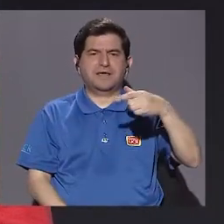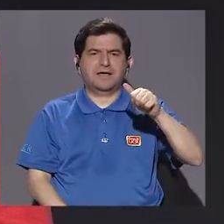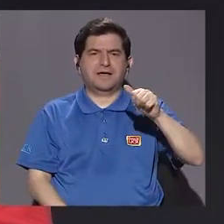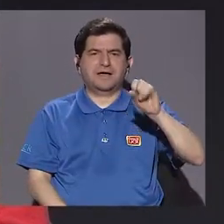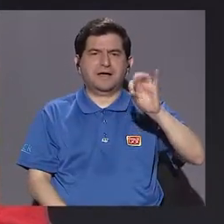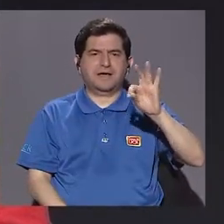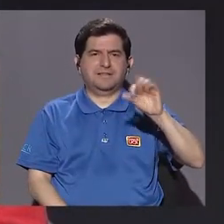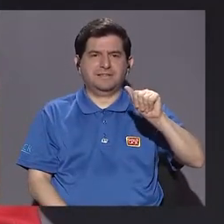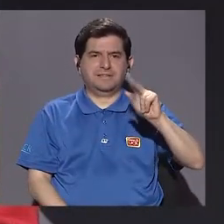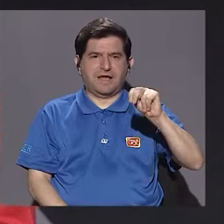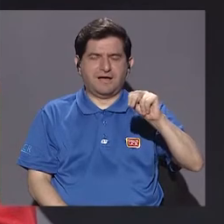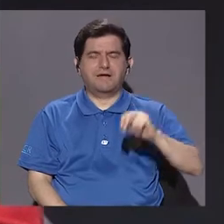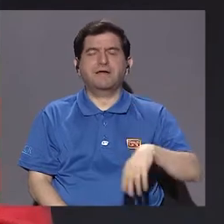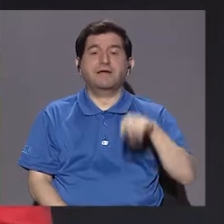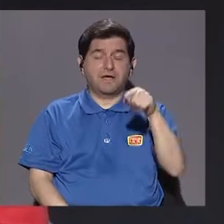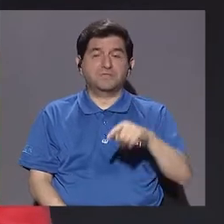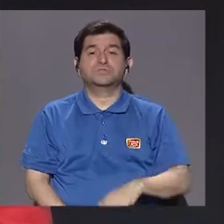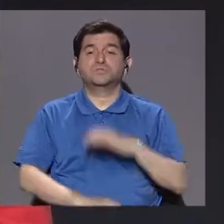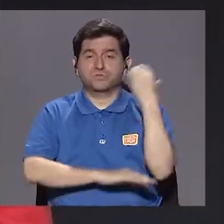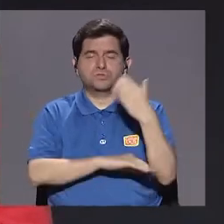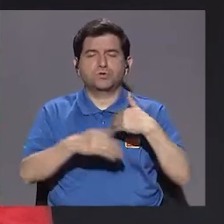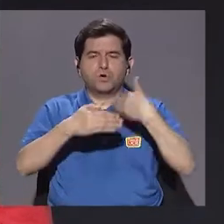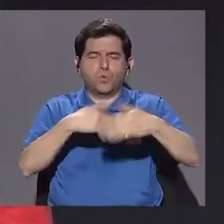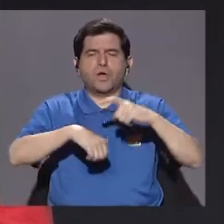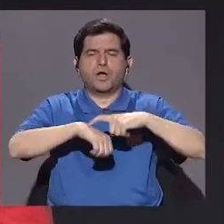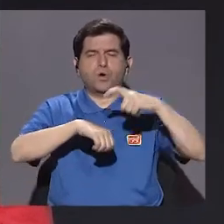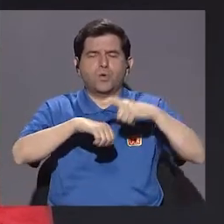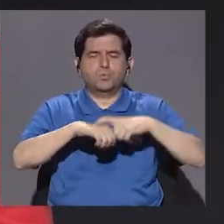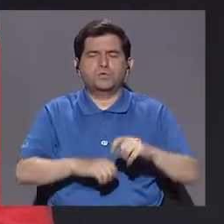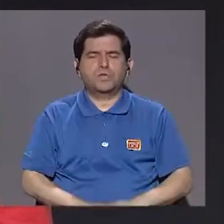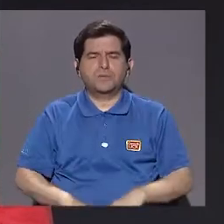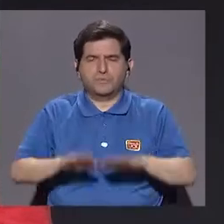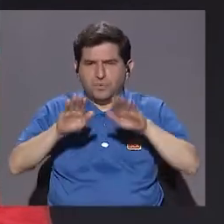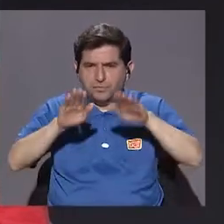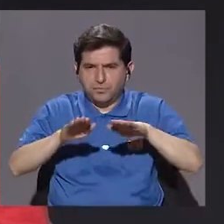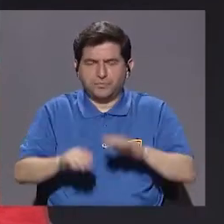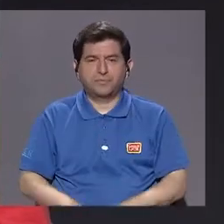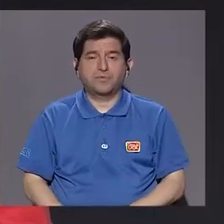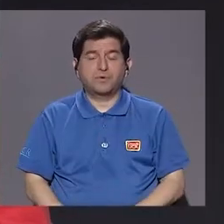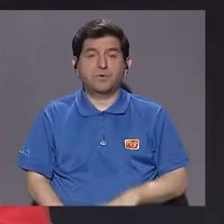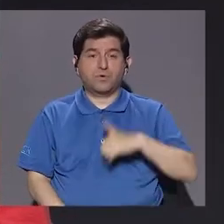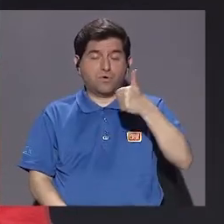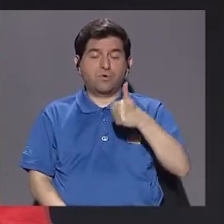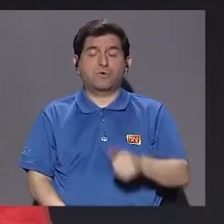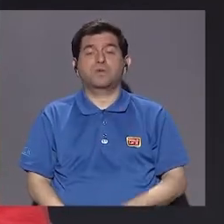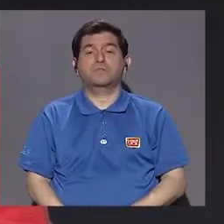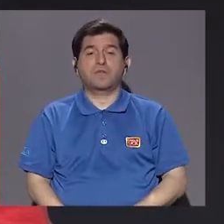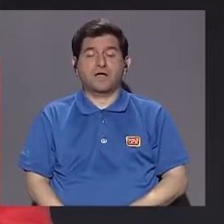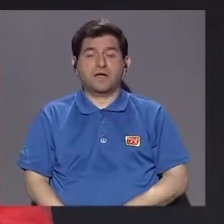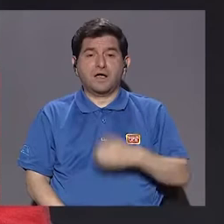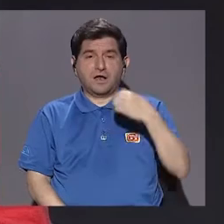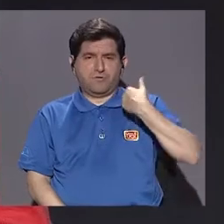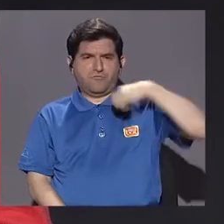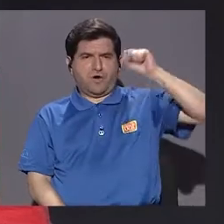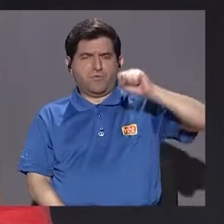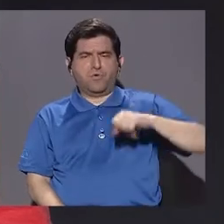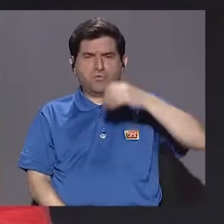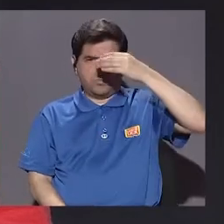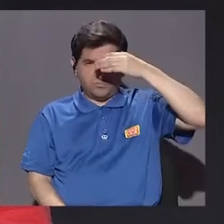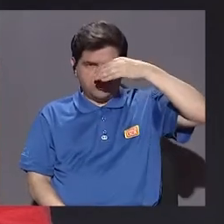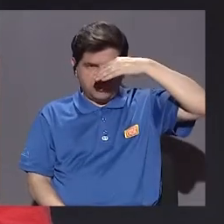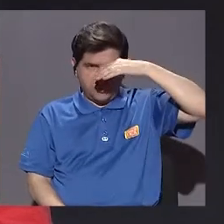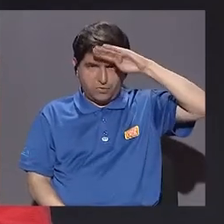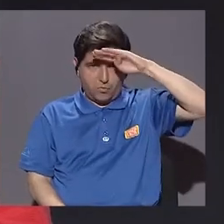después se inicia un periodo el lapso con motivo del triunfo de la revolución juan ha surgido de las